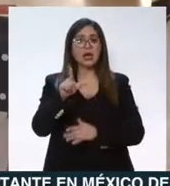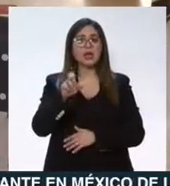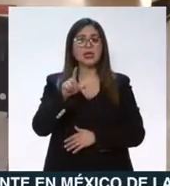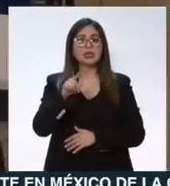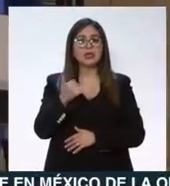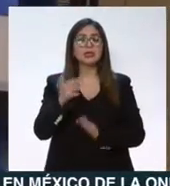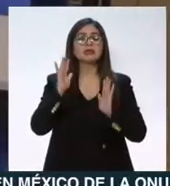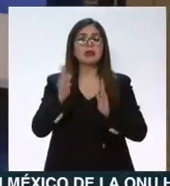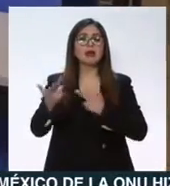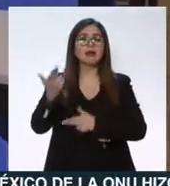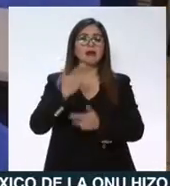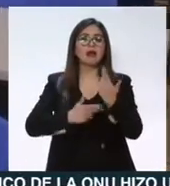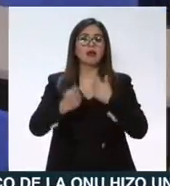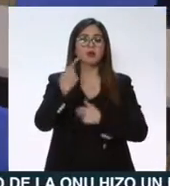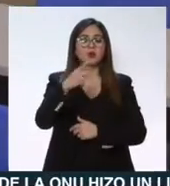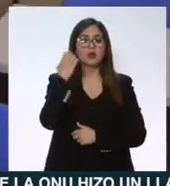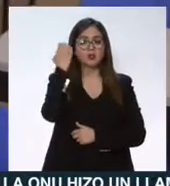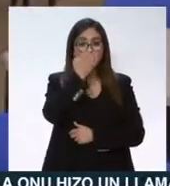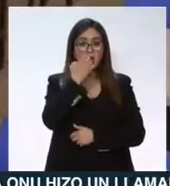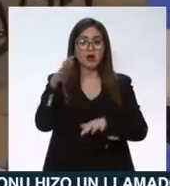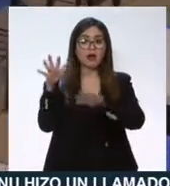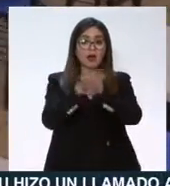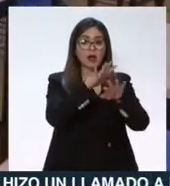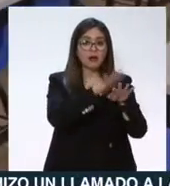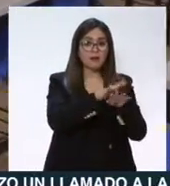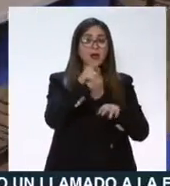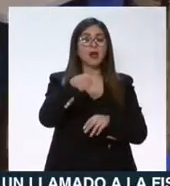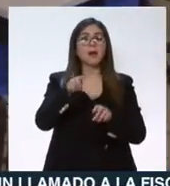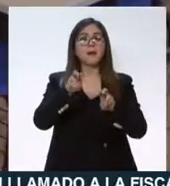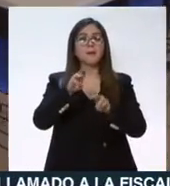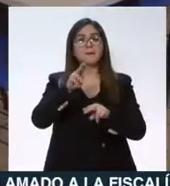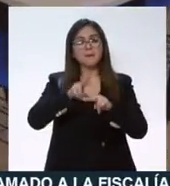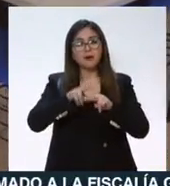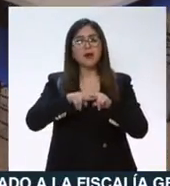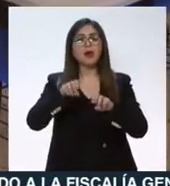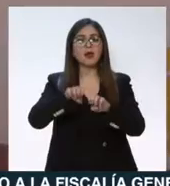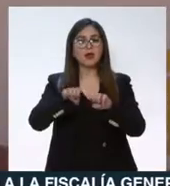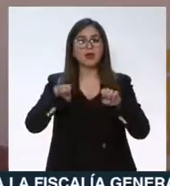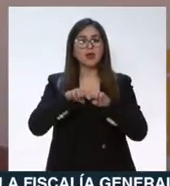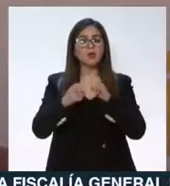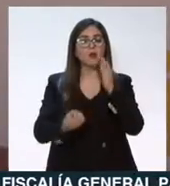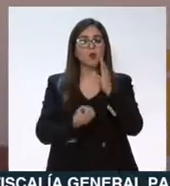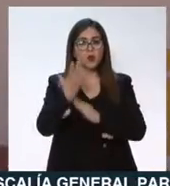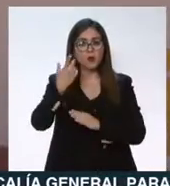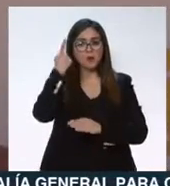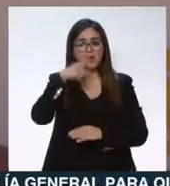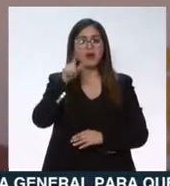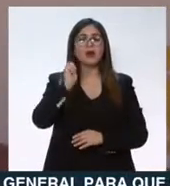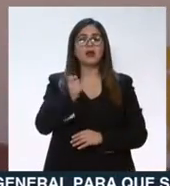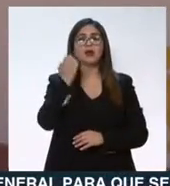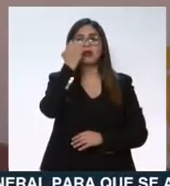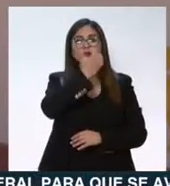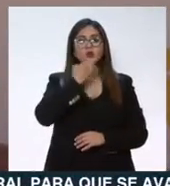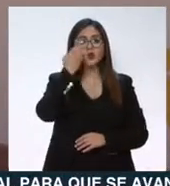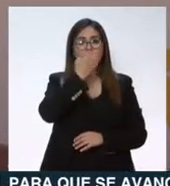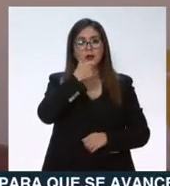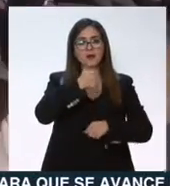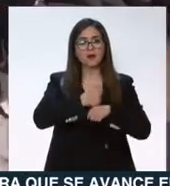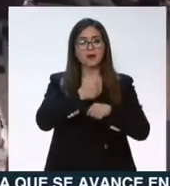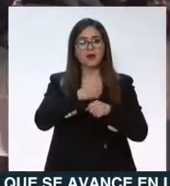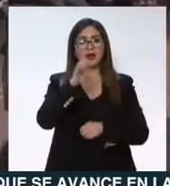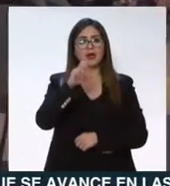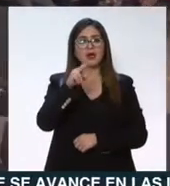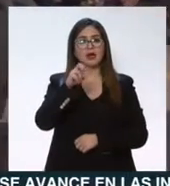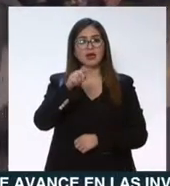a su plantel, totalmente renovado y con material nuevo para fortalecer su educación. Es la escuela primaria Ernesto